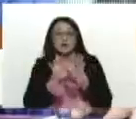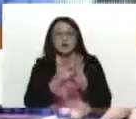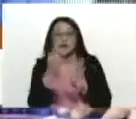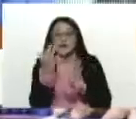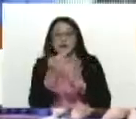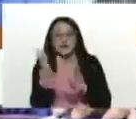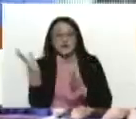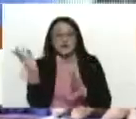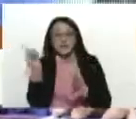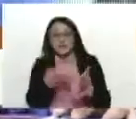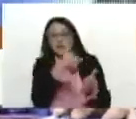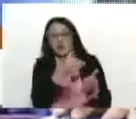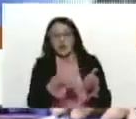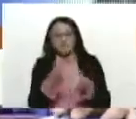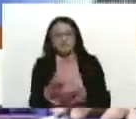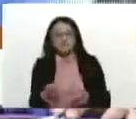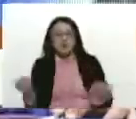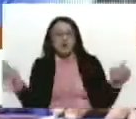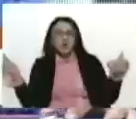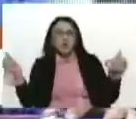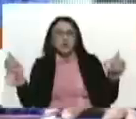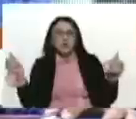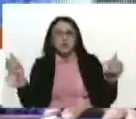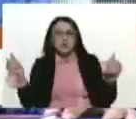derogarlo y desaparecerlo